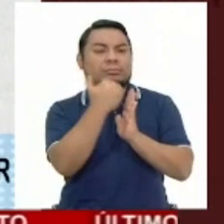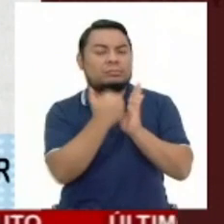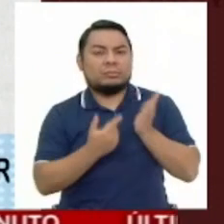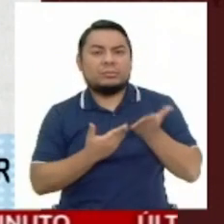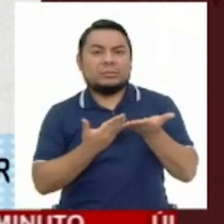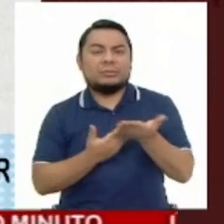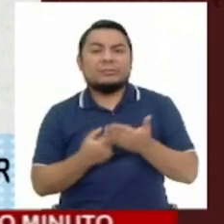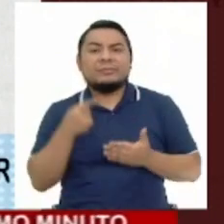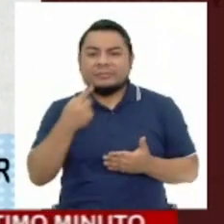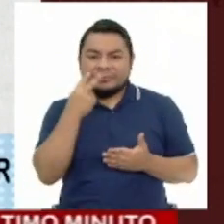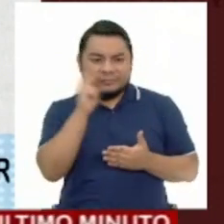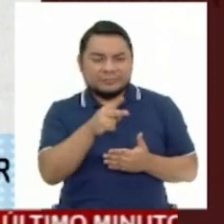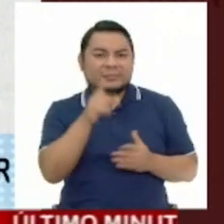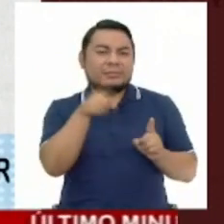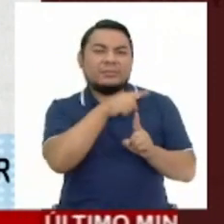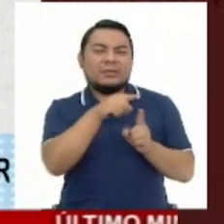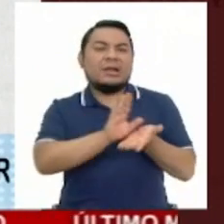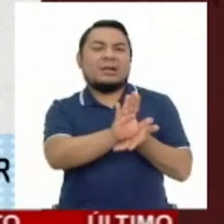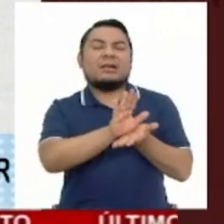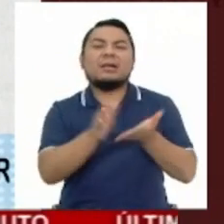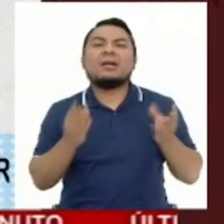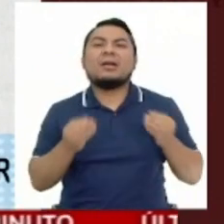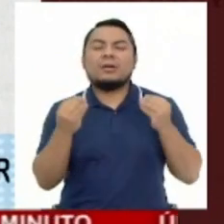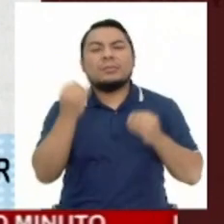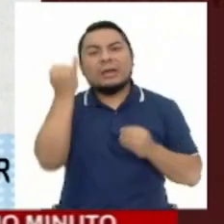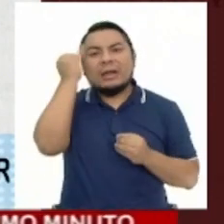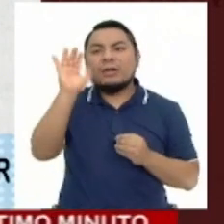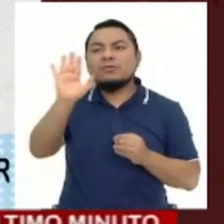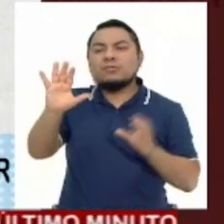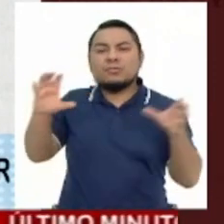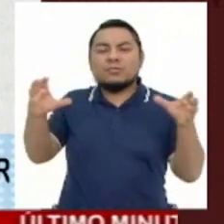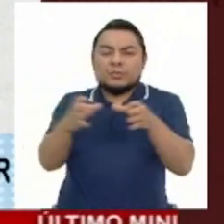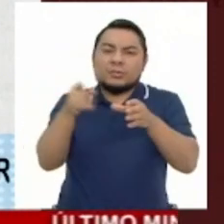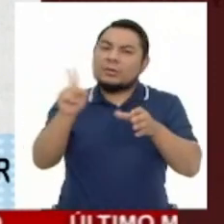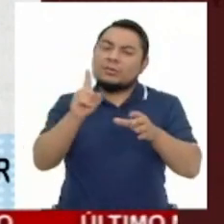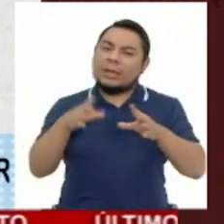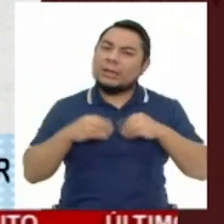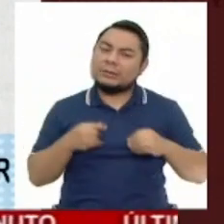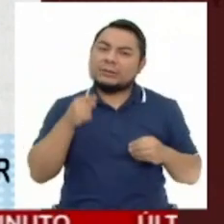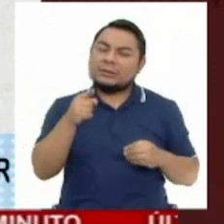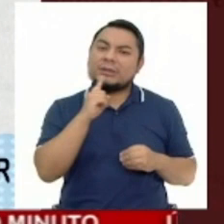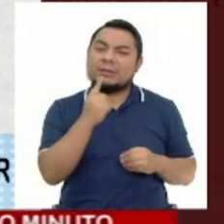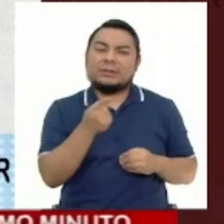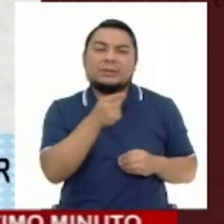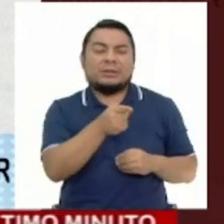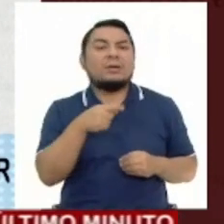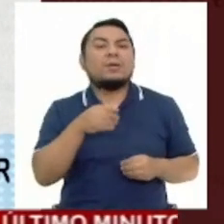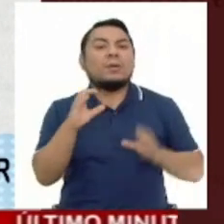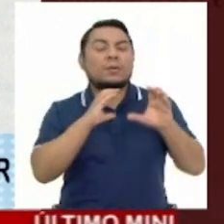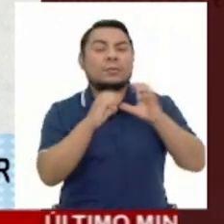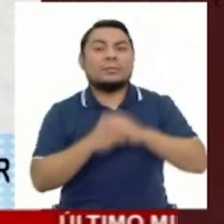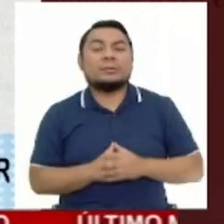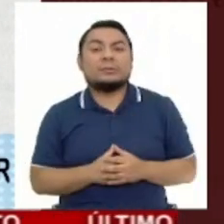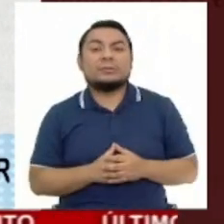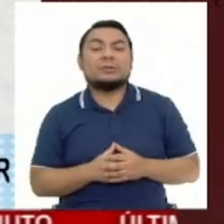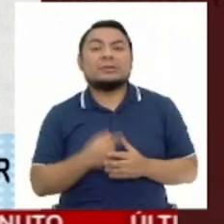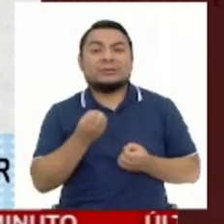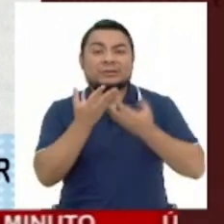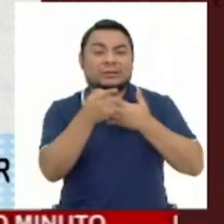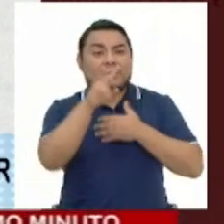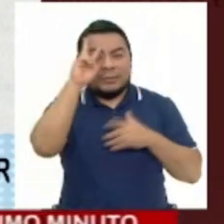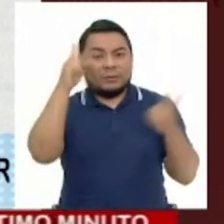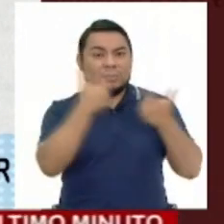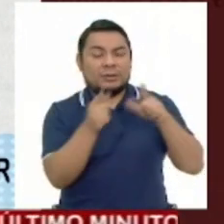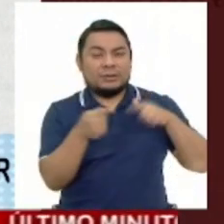notar sus fobias y exclusiones por razones ideológicas que son inaceptables, señala el comunicado y el pronunciamiento de